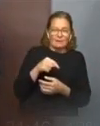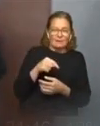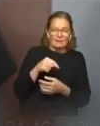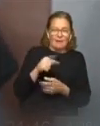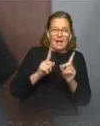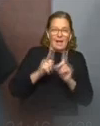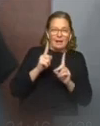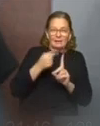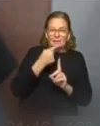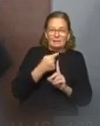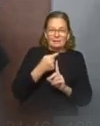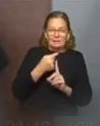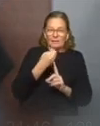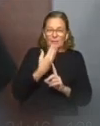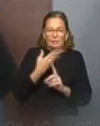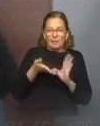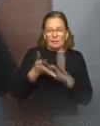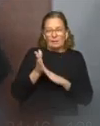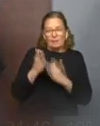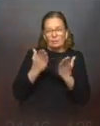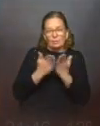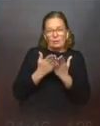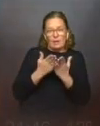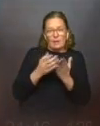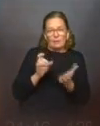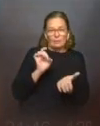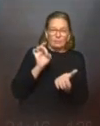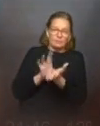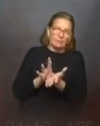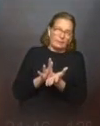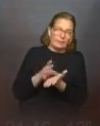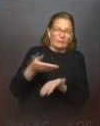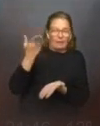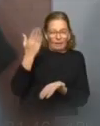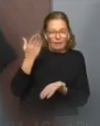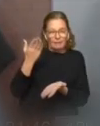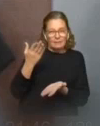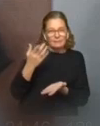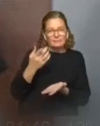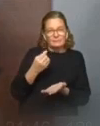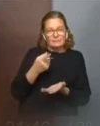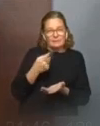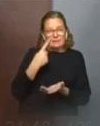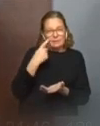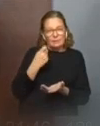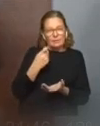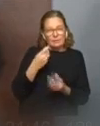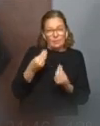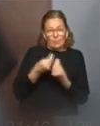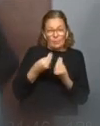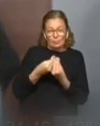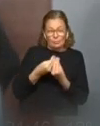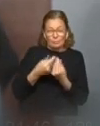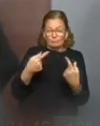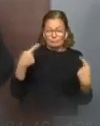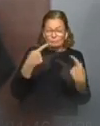venga alguien y te diga, bueno, anda a estudiar, por eso los desalojaron. O sea, y teniendo en cuenta la cantidad de agresiones que hemos